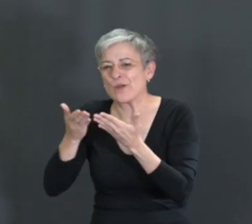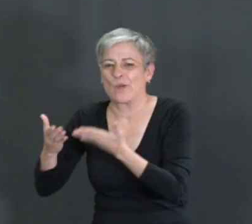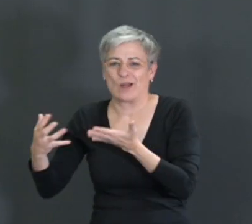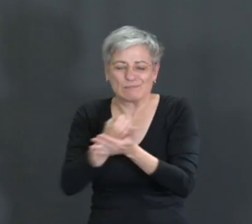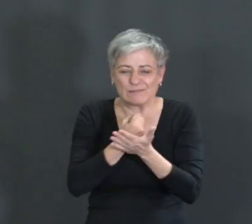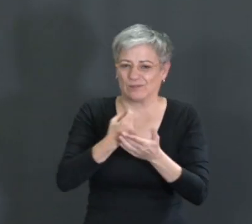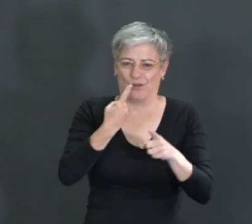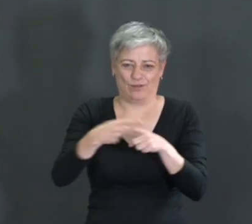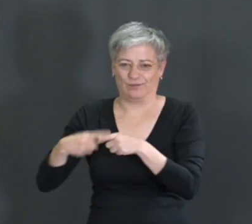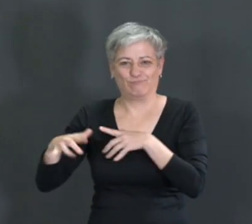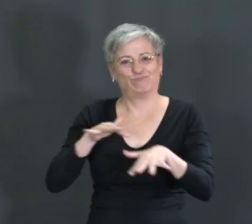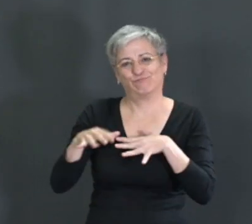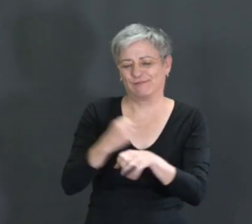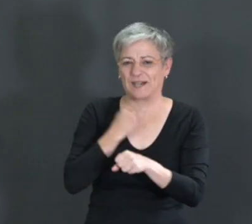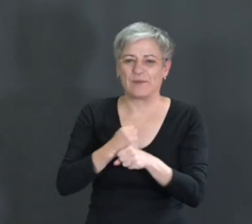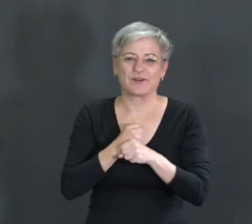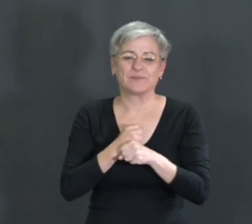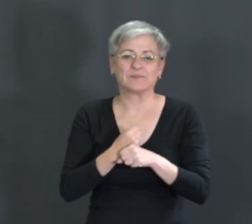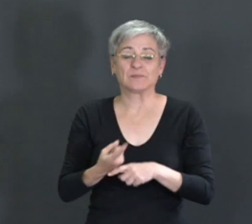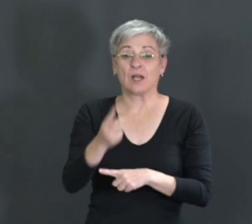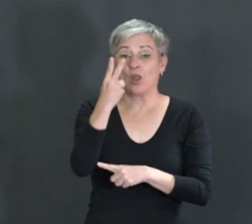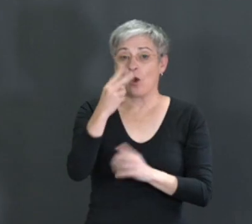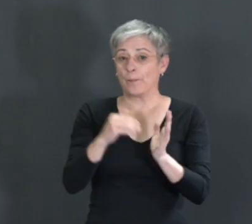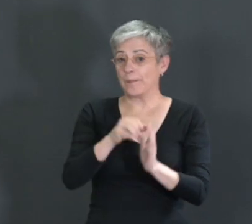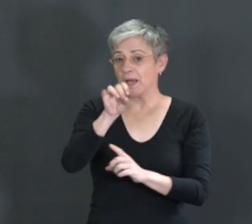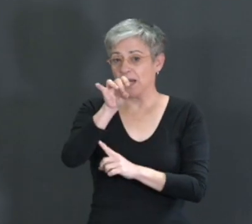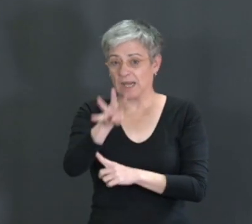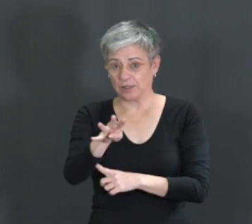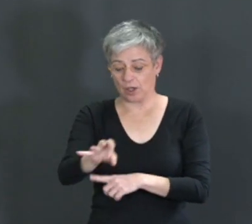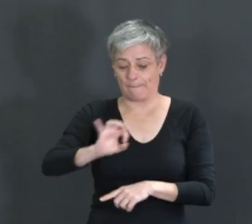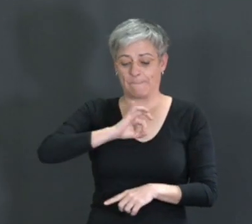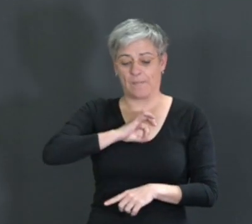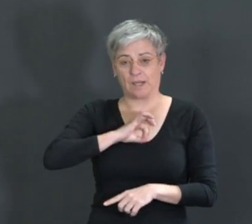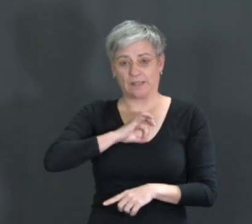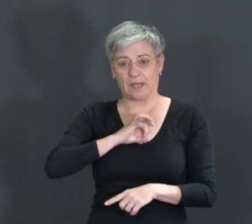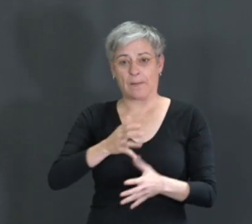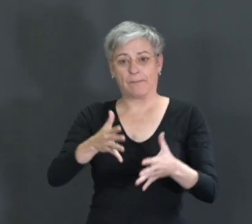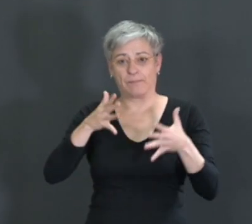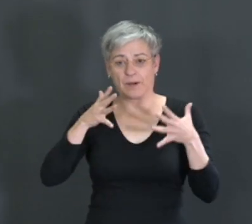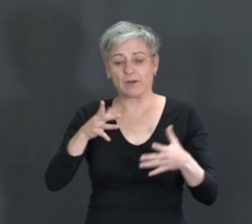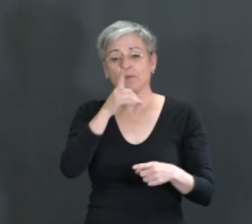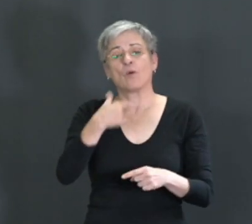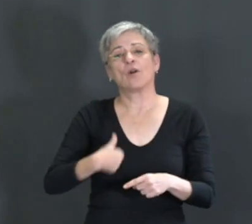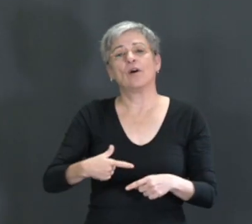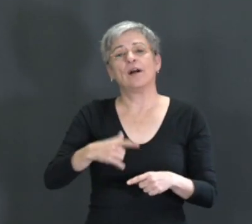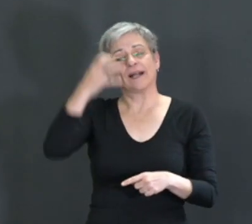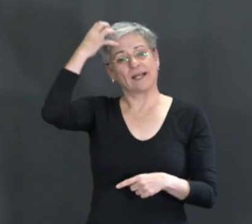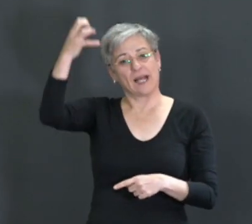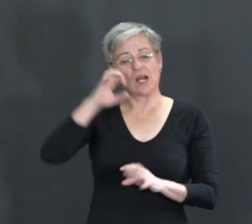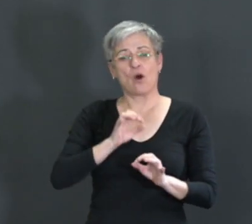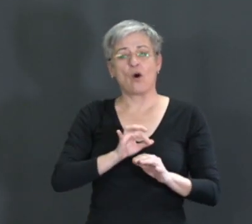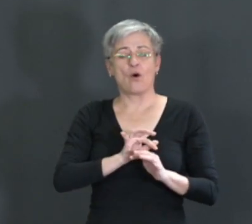En el 2014 recibiste la medalla de plata de la Real Orden del Mérito Deportivo y